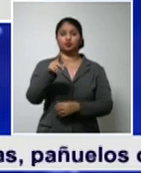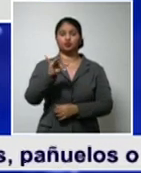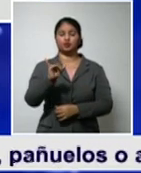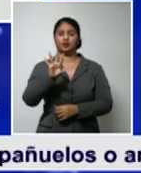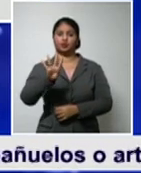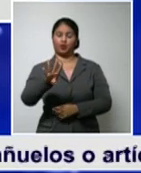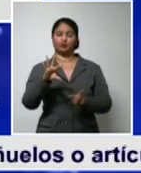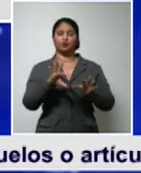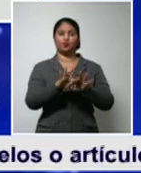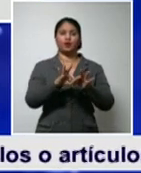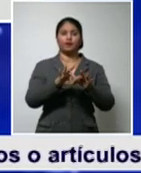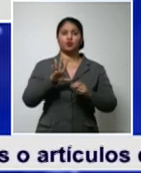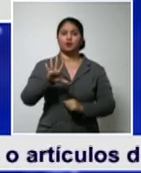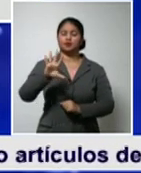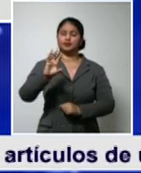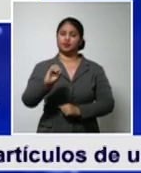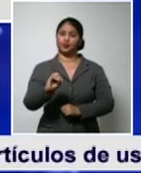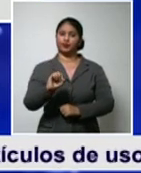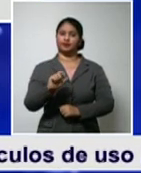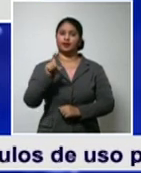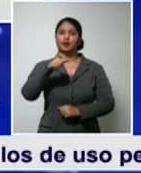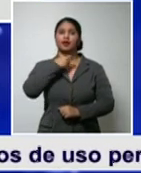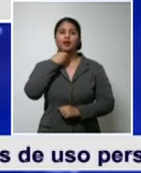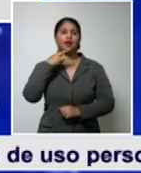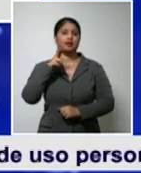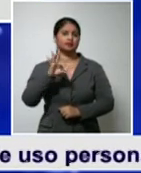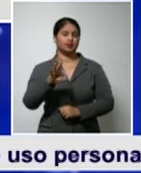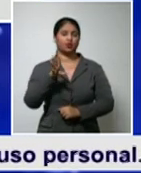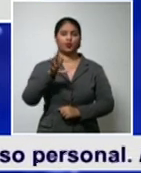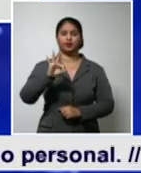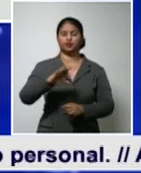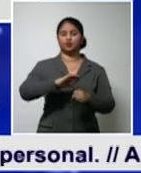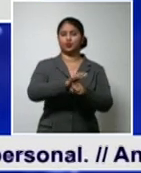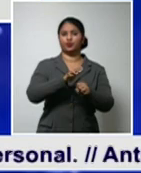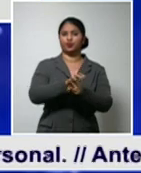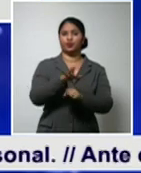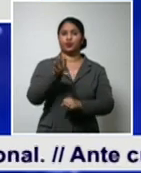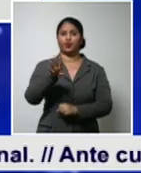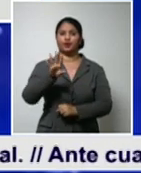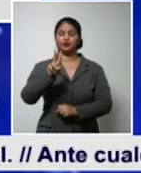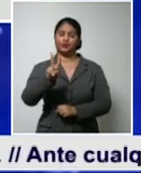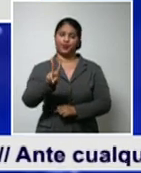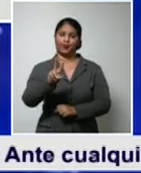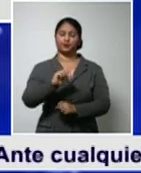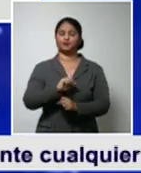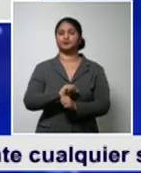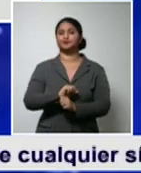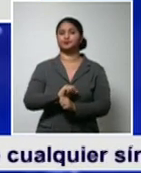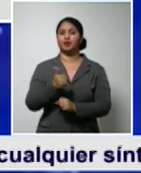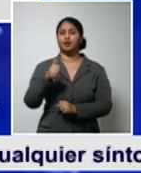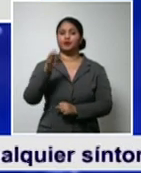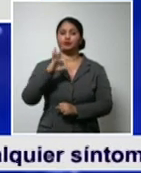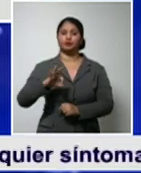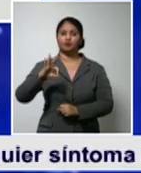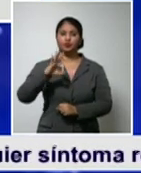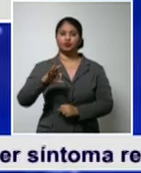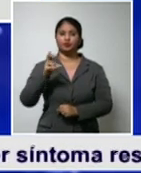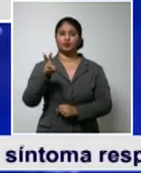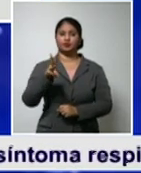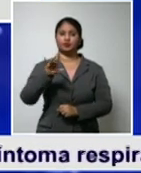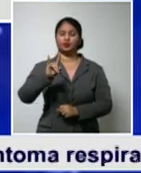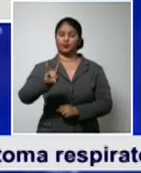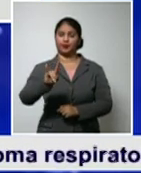Guanabacoa 50, Cerro 48, Arroyo Naranjo 42, 10 de octubre